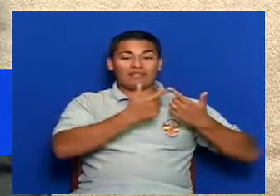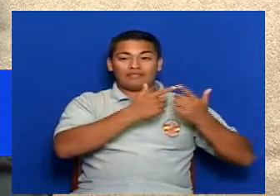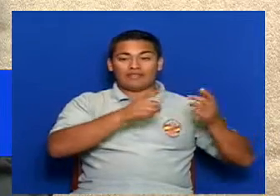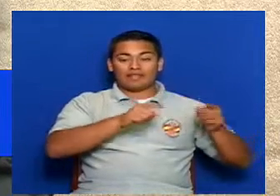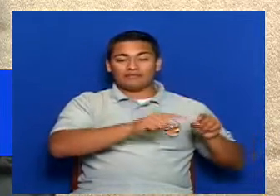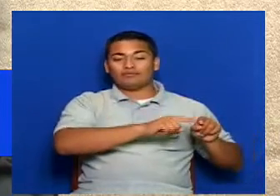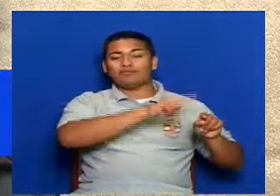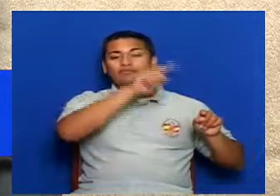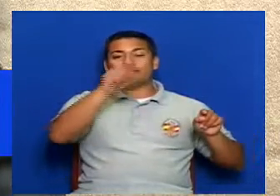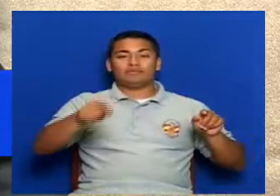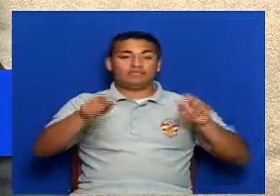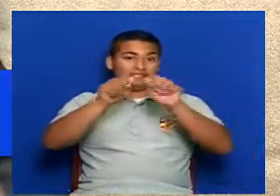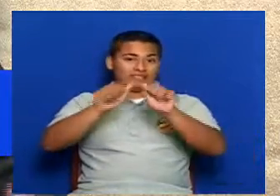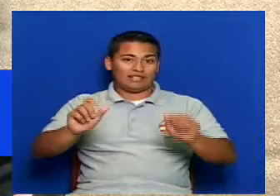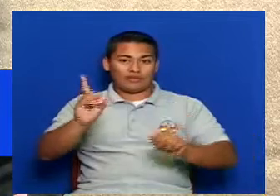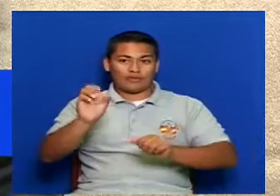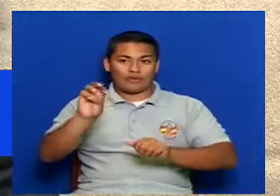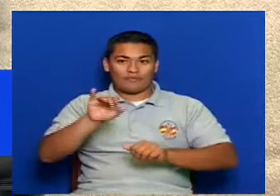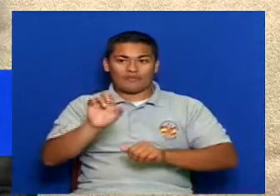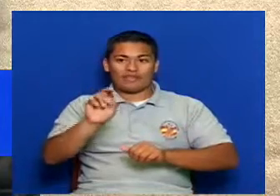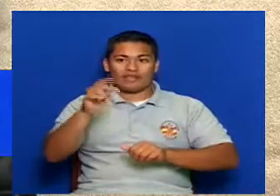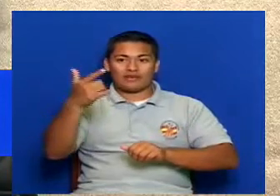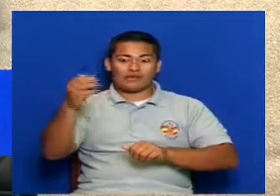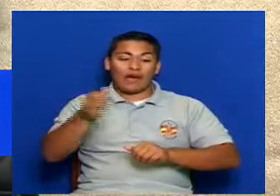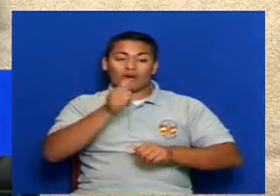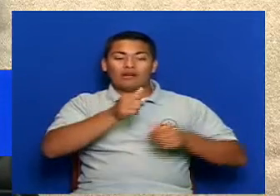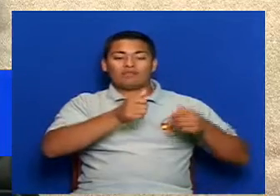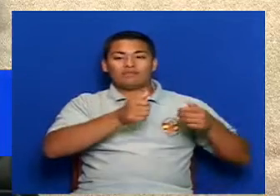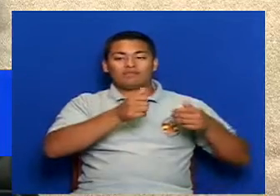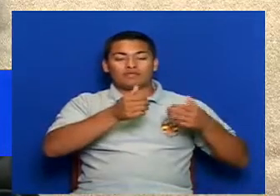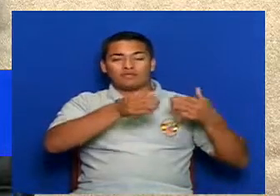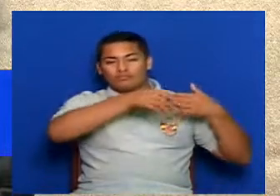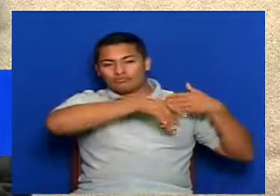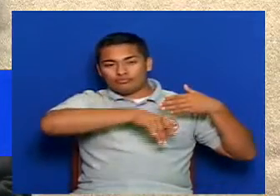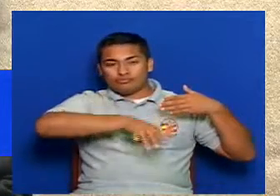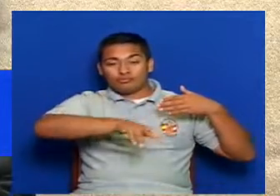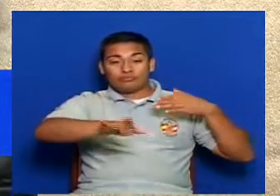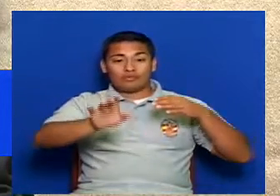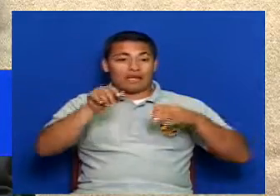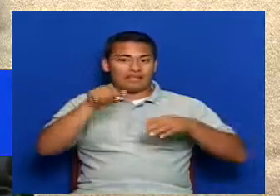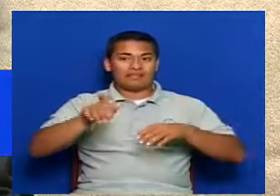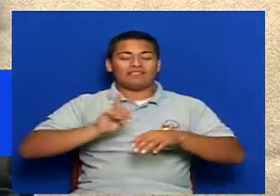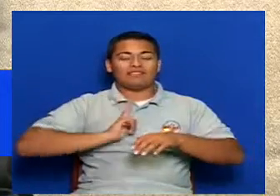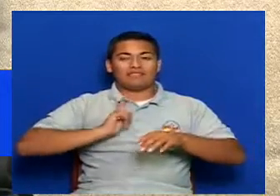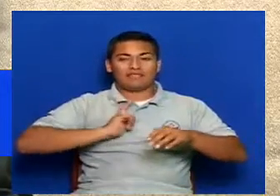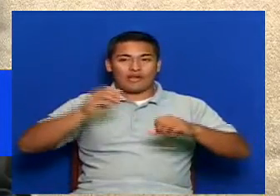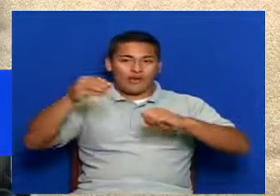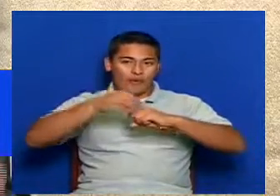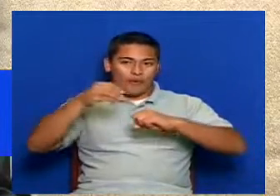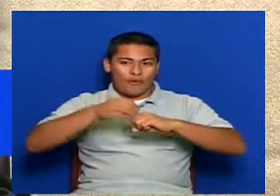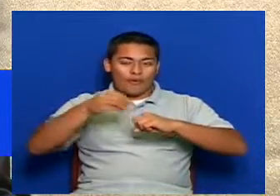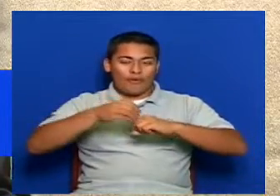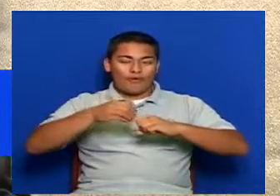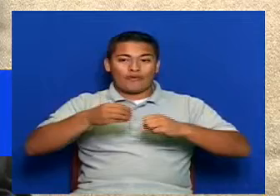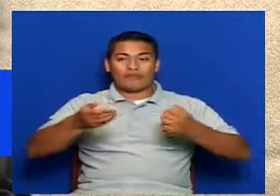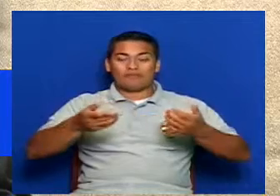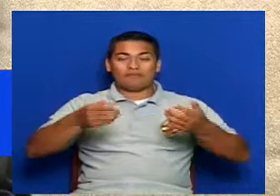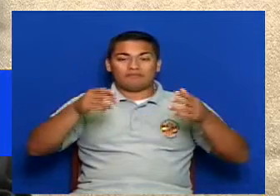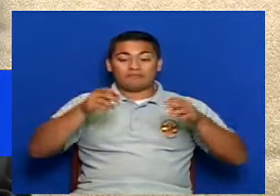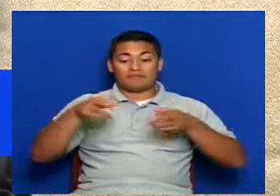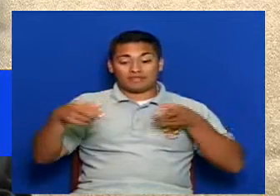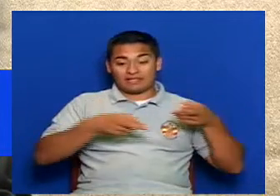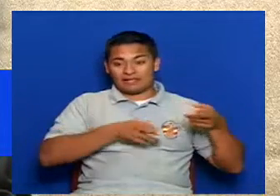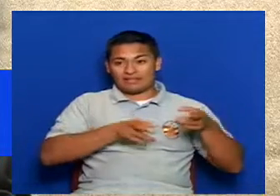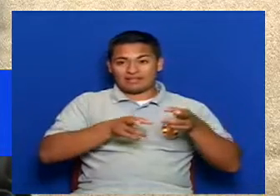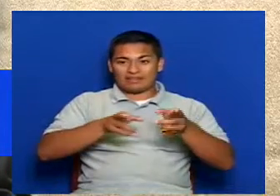centros de alta concentración de oro y que tienen 300 años de explotación minera el río micro un río